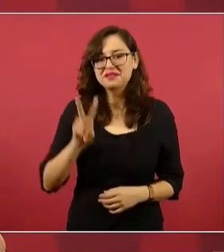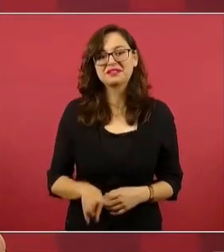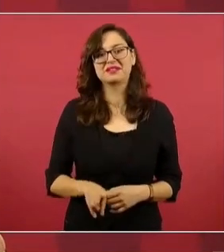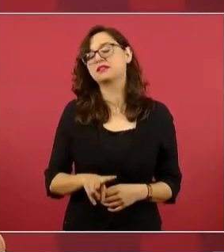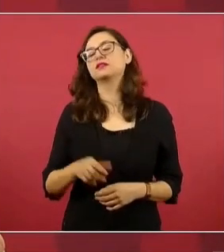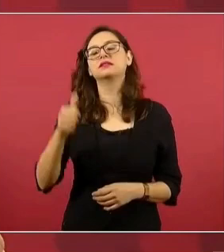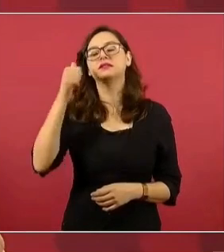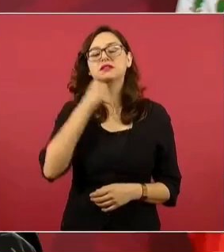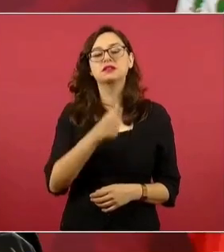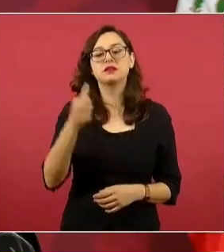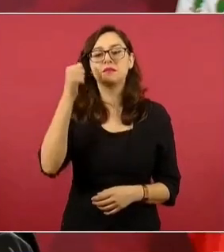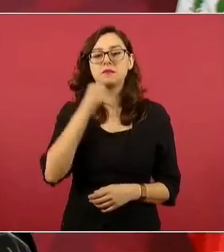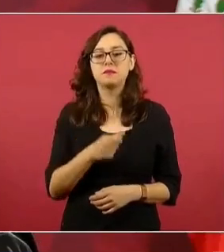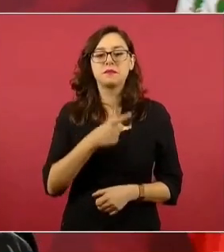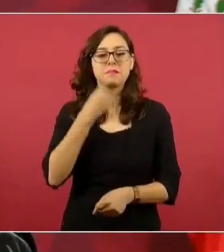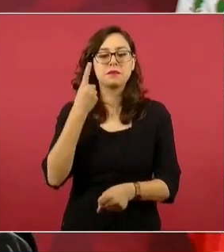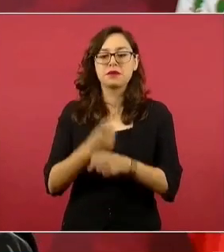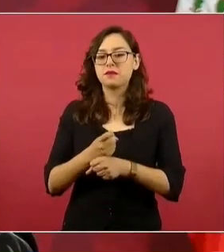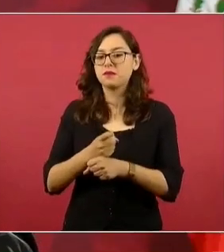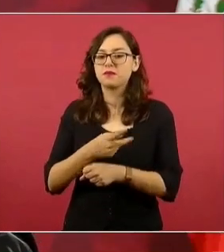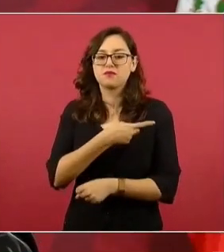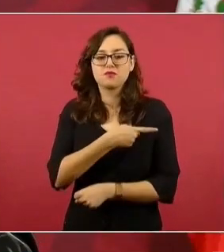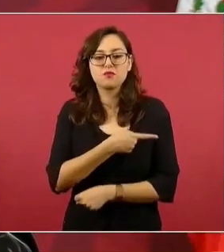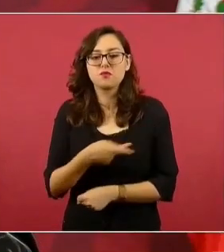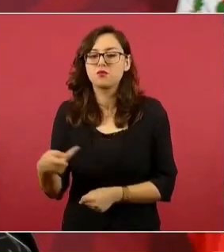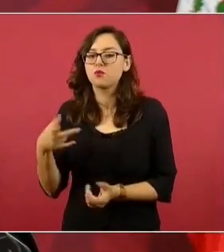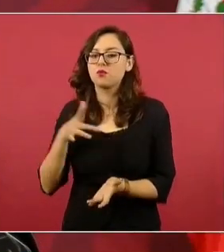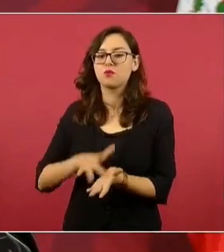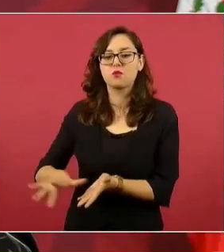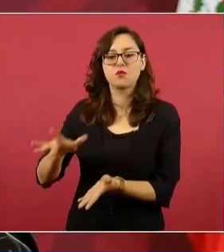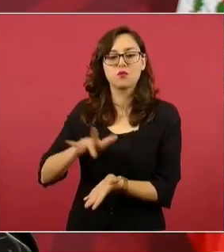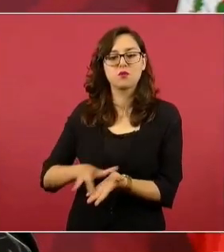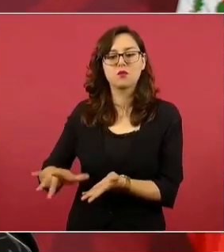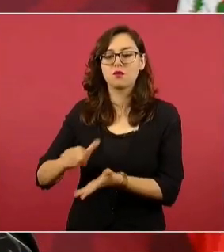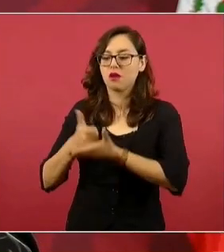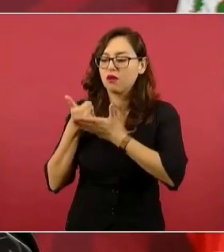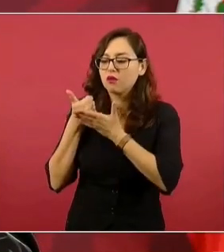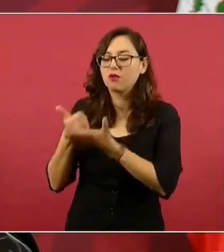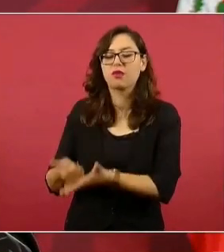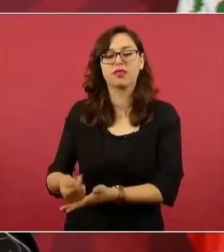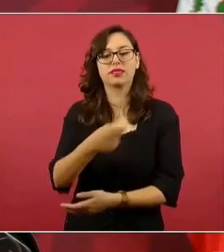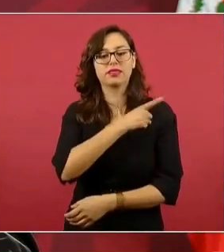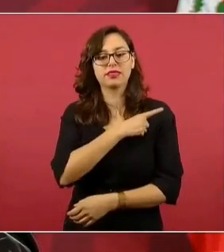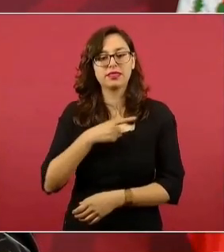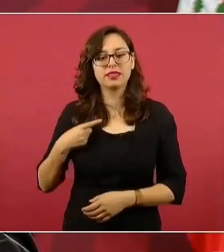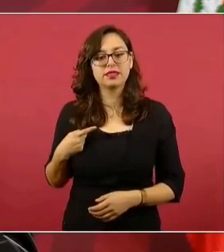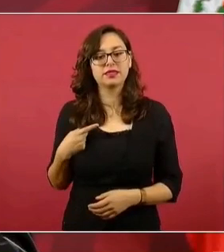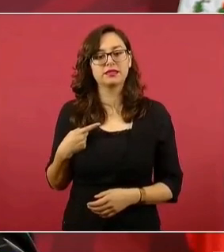ayudar al más pobre.